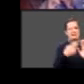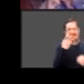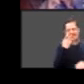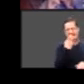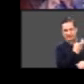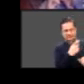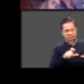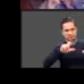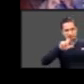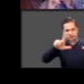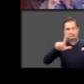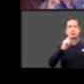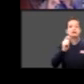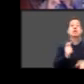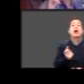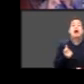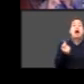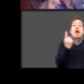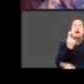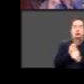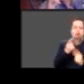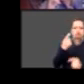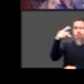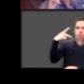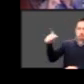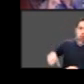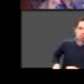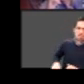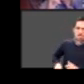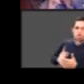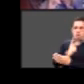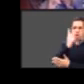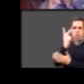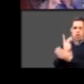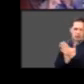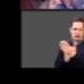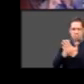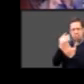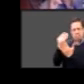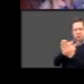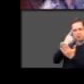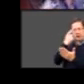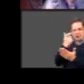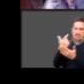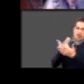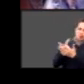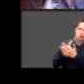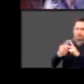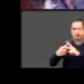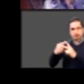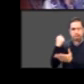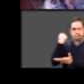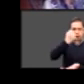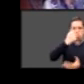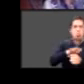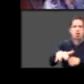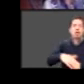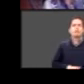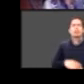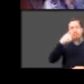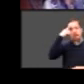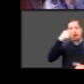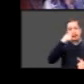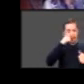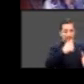programas presupuestarios relacionados con los ámbitos de la ruta integral que prestan esas atenciones